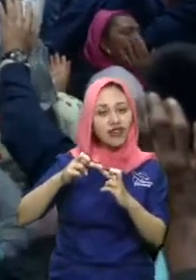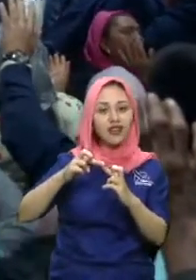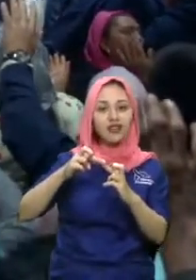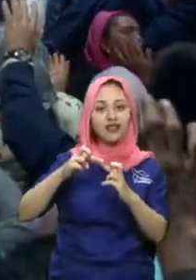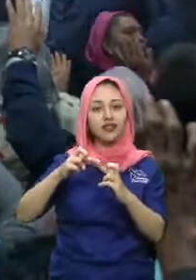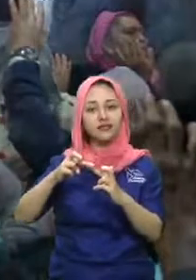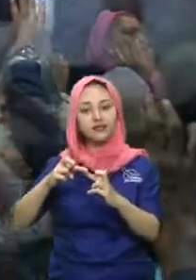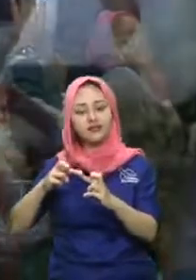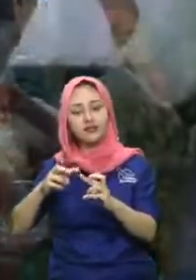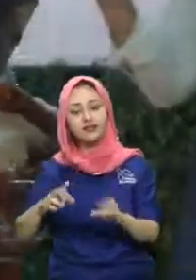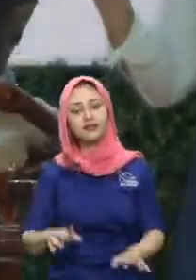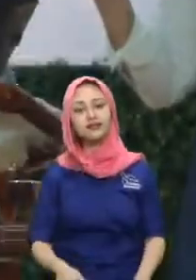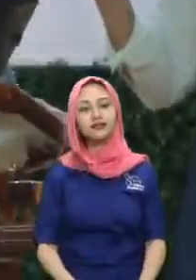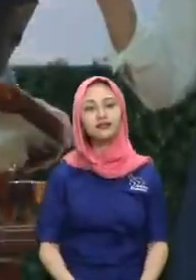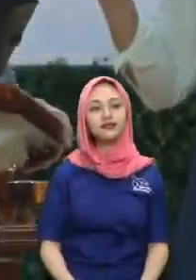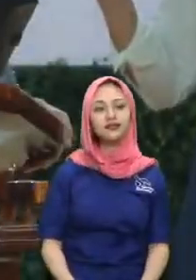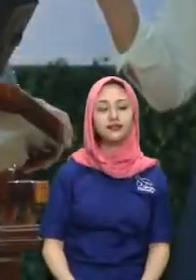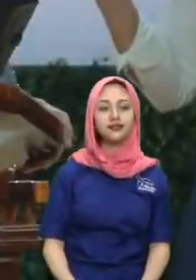levantarás,